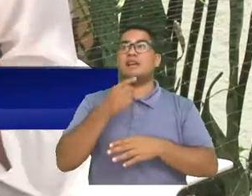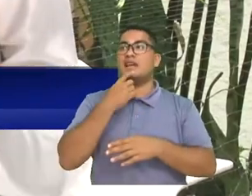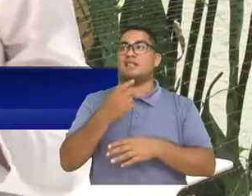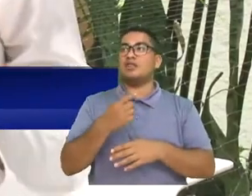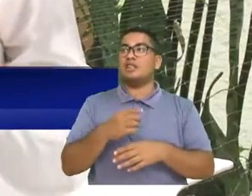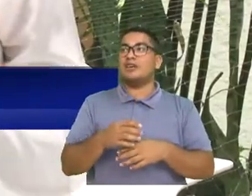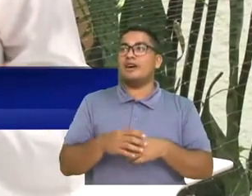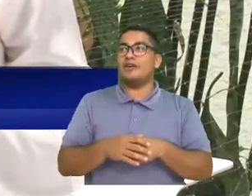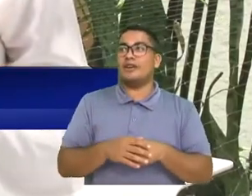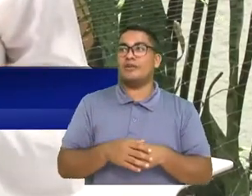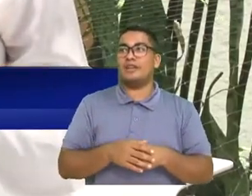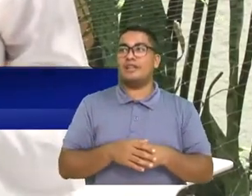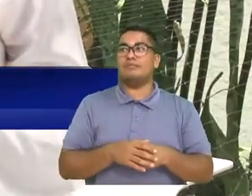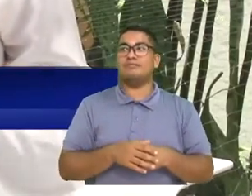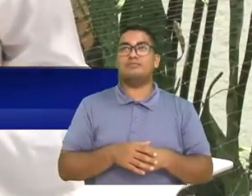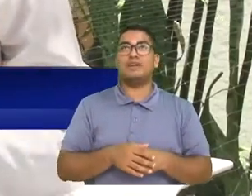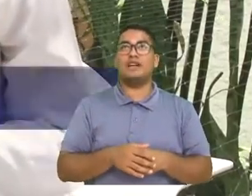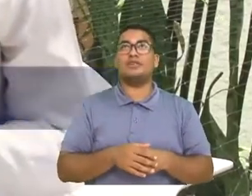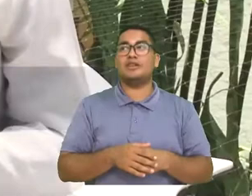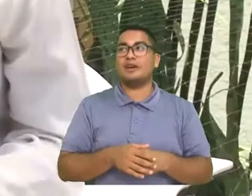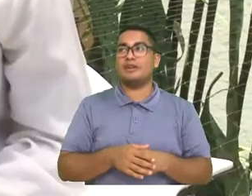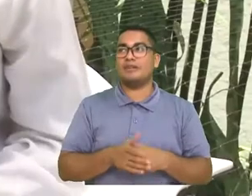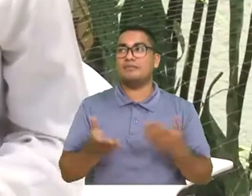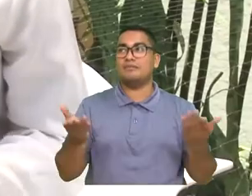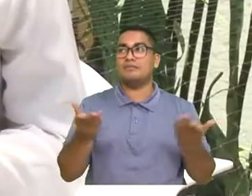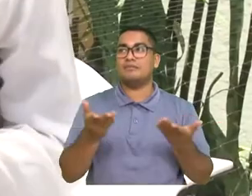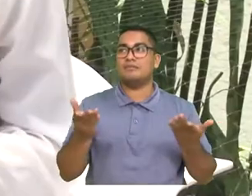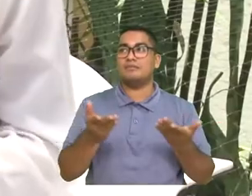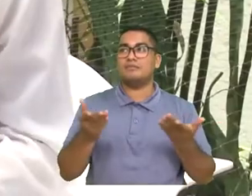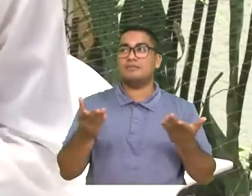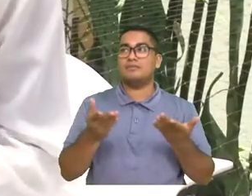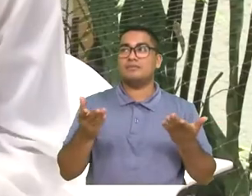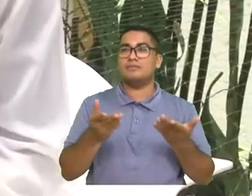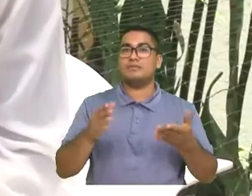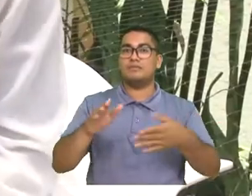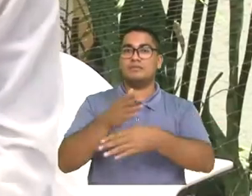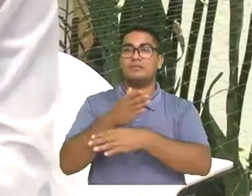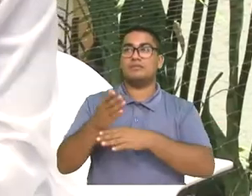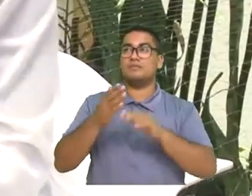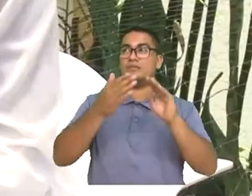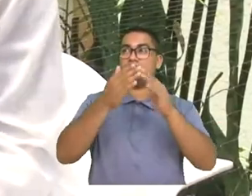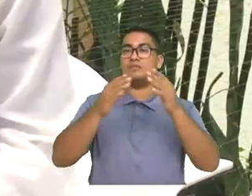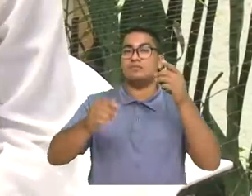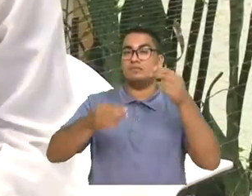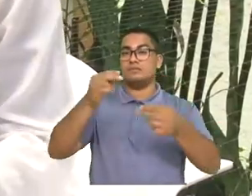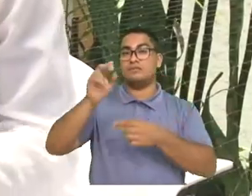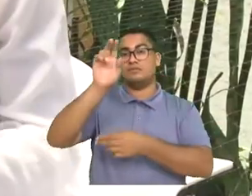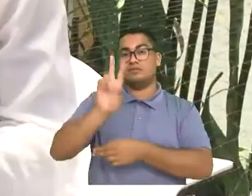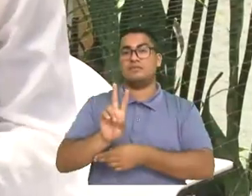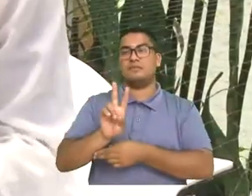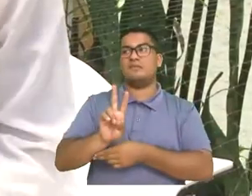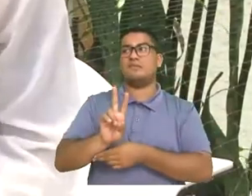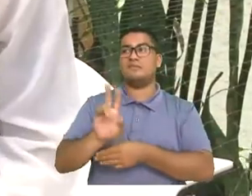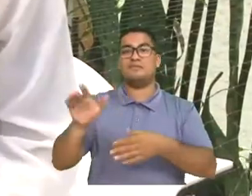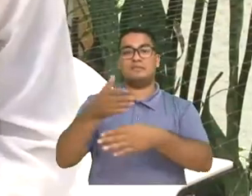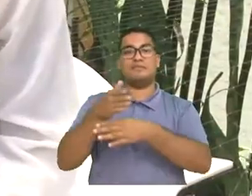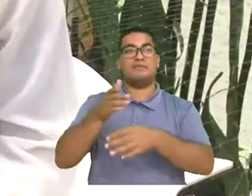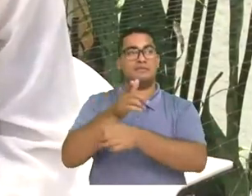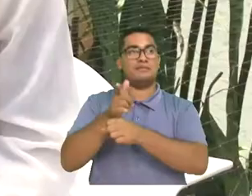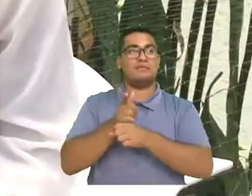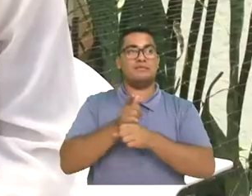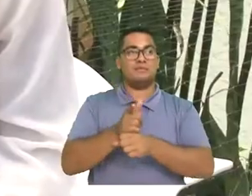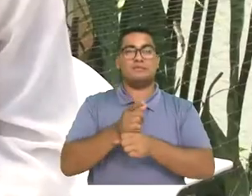y de diferentes estilos. Como les dije, nos pueden encontrar en la terraza número 2 y también en las redes sociales como